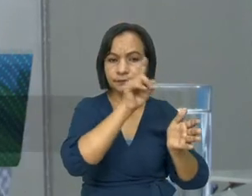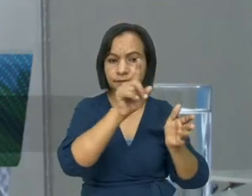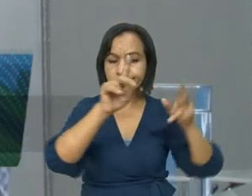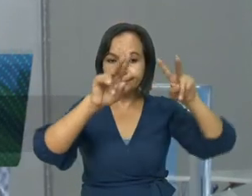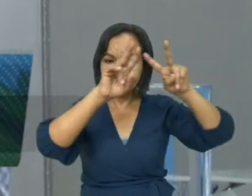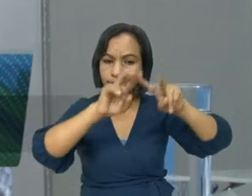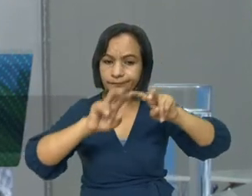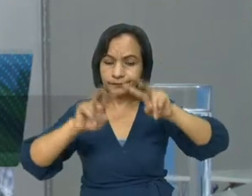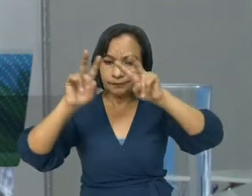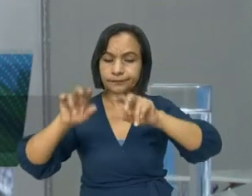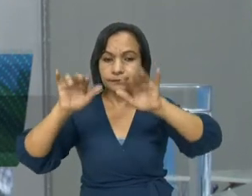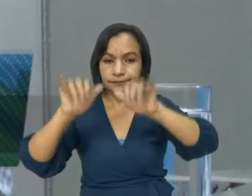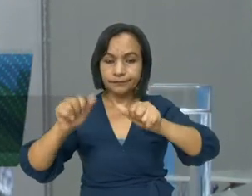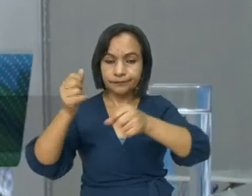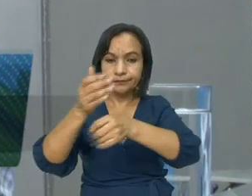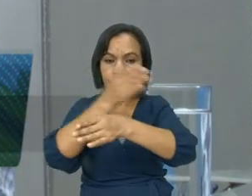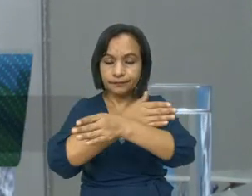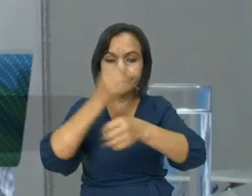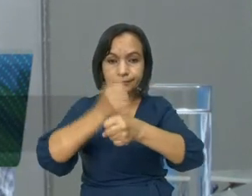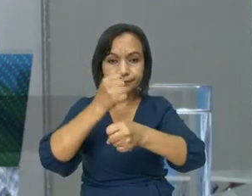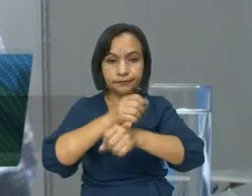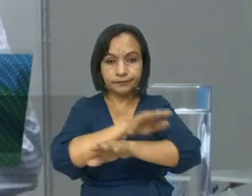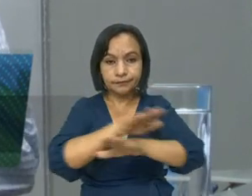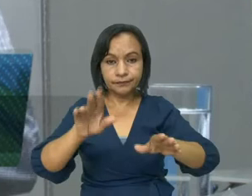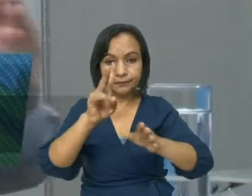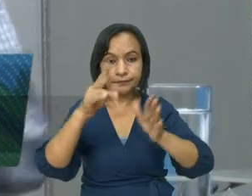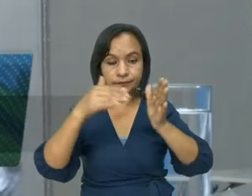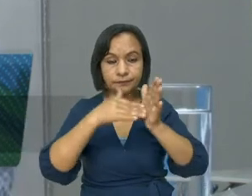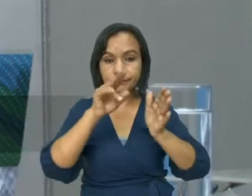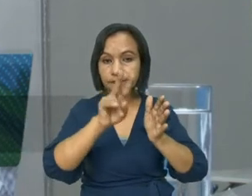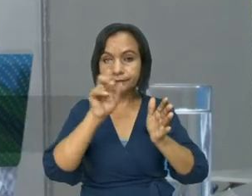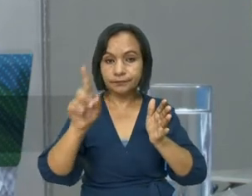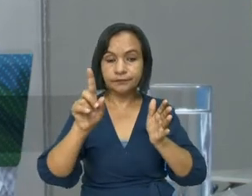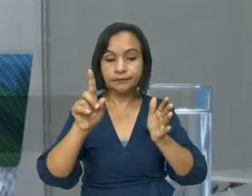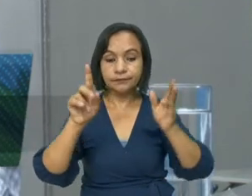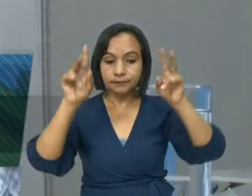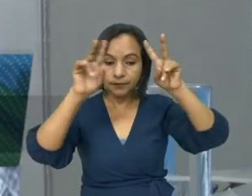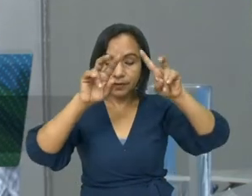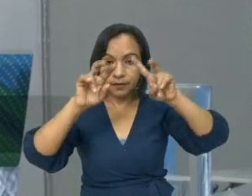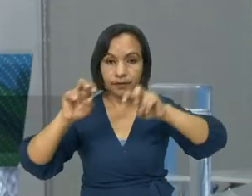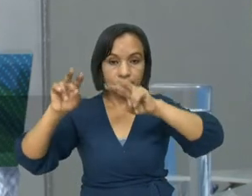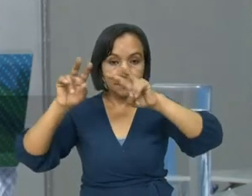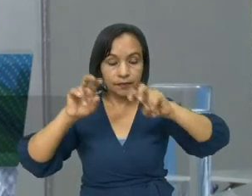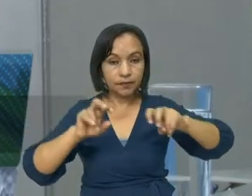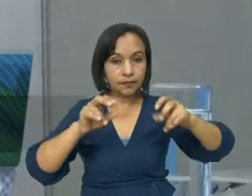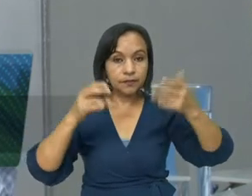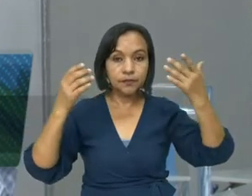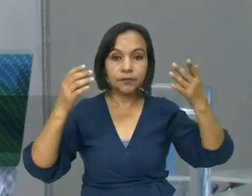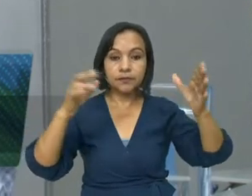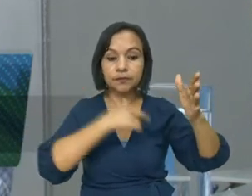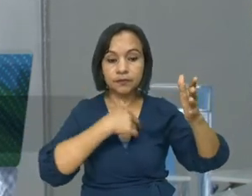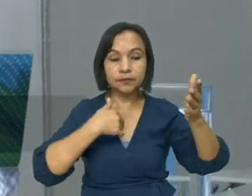evaluación de lo que habíamos hecho. Al finalizar el año 2021 hicimos esta evaluación, y esas cosas son las que